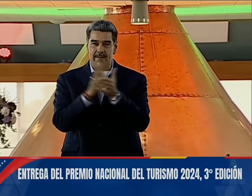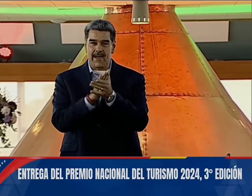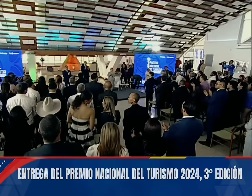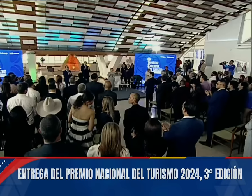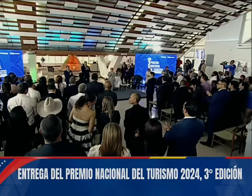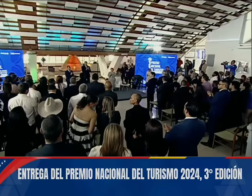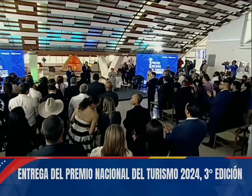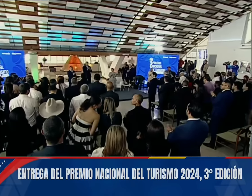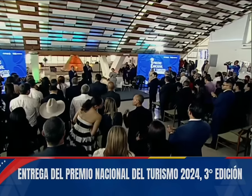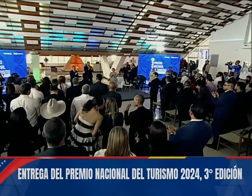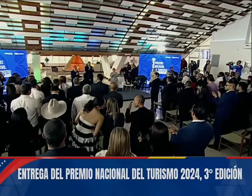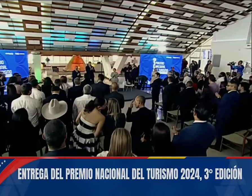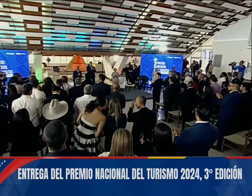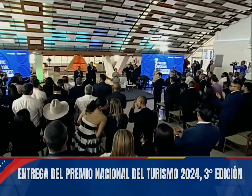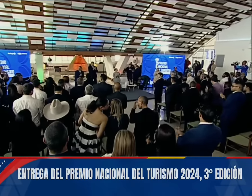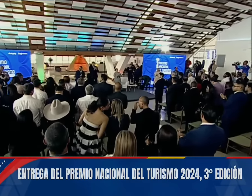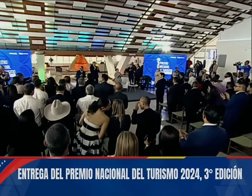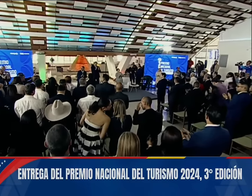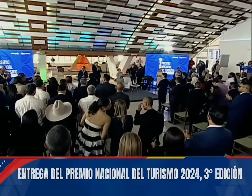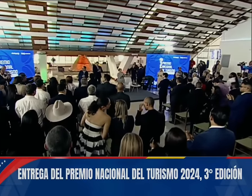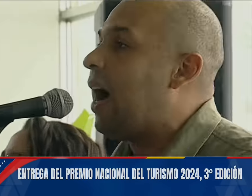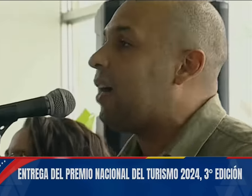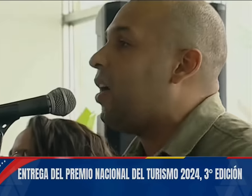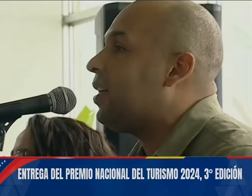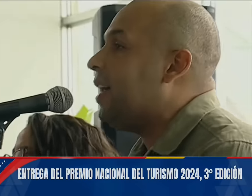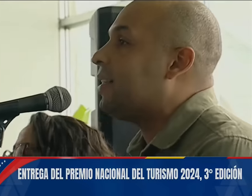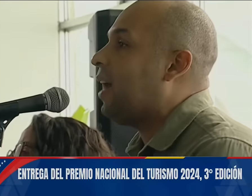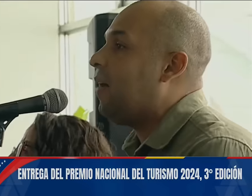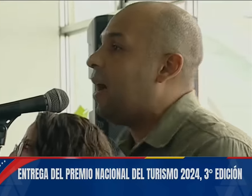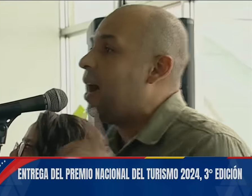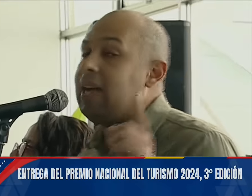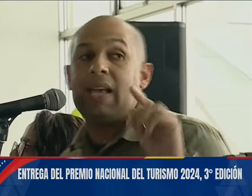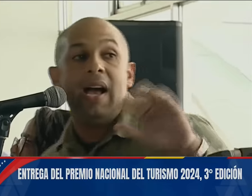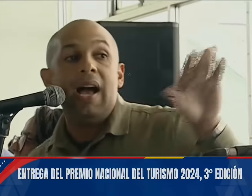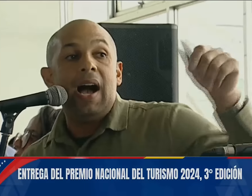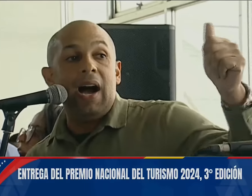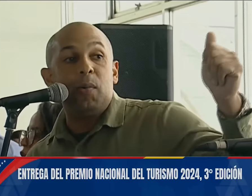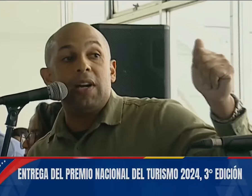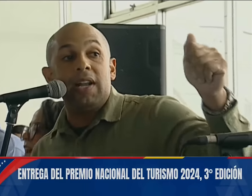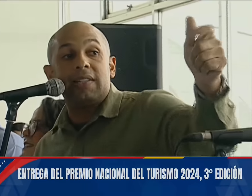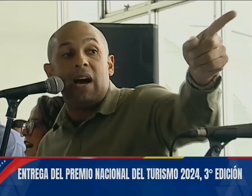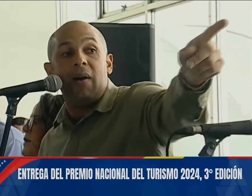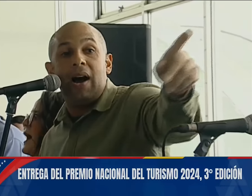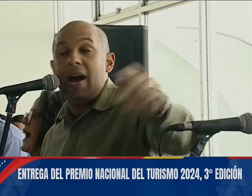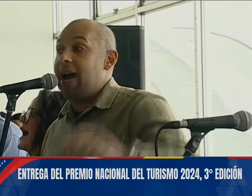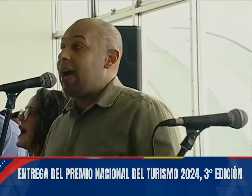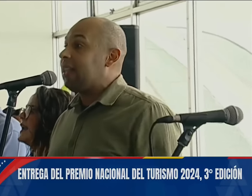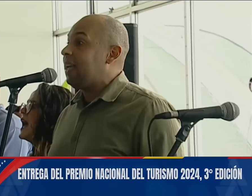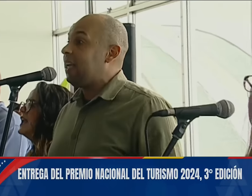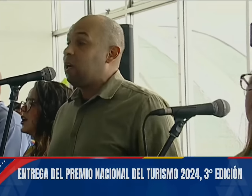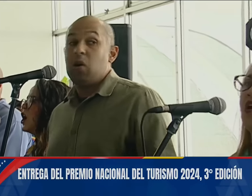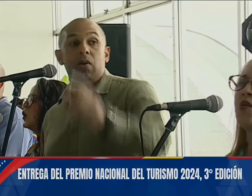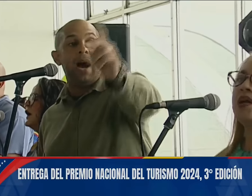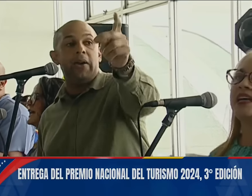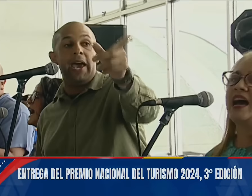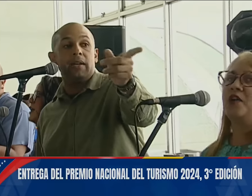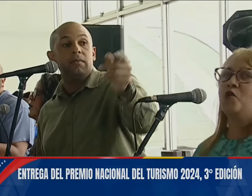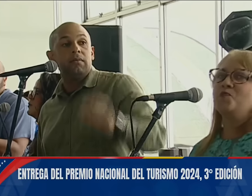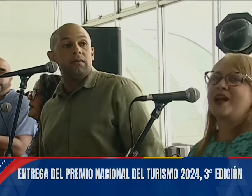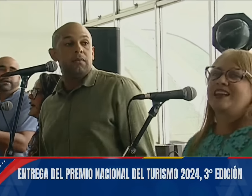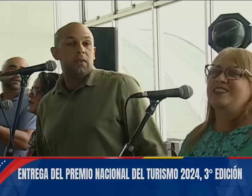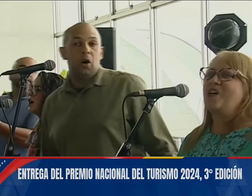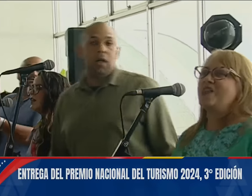correr sabana, vámonos, muchachos, a correr sabana, a correr sabana, el cocuy